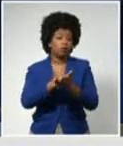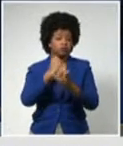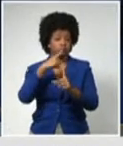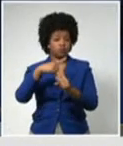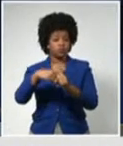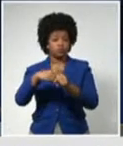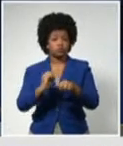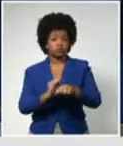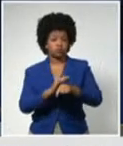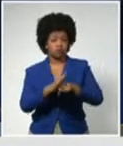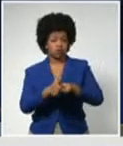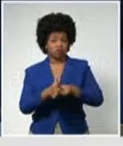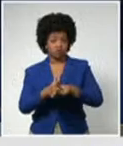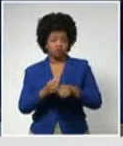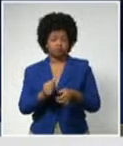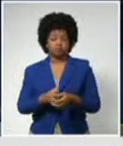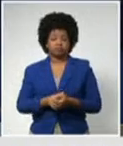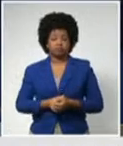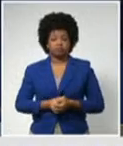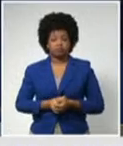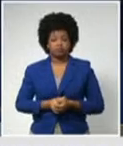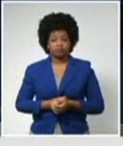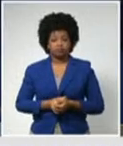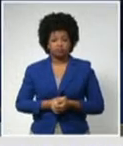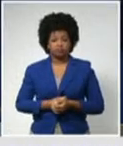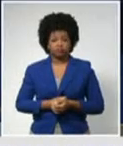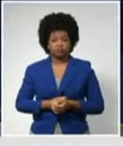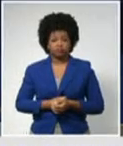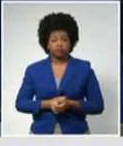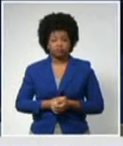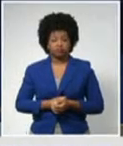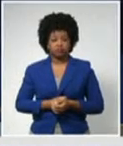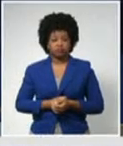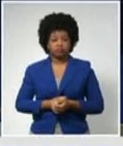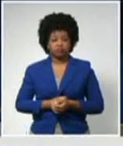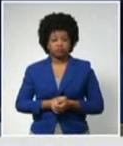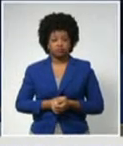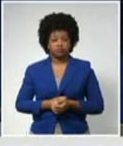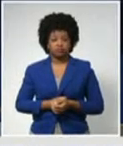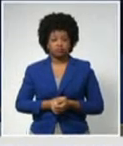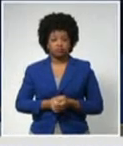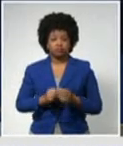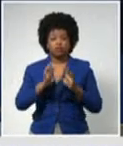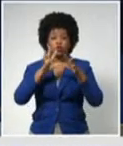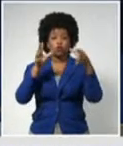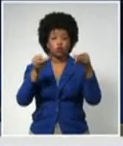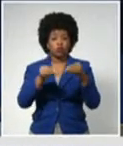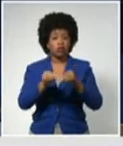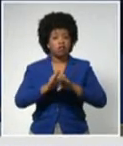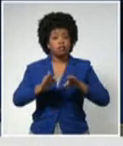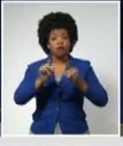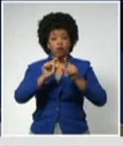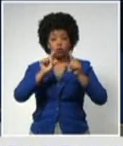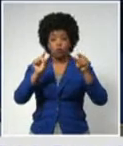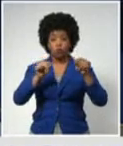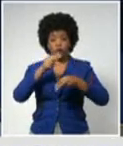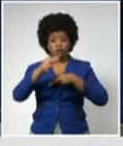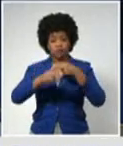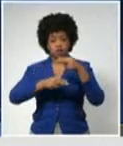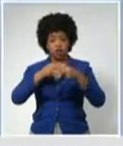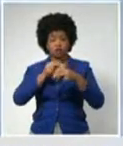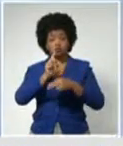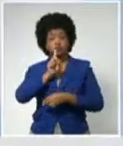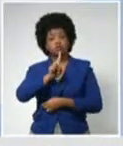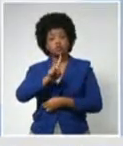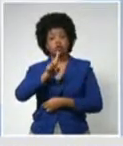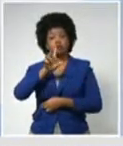algún caso infectado. De manera acumulada, ya en Cuba se han procesado